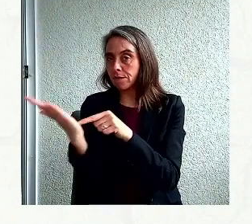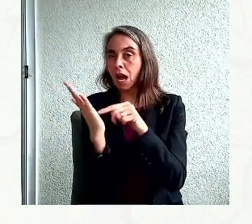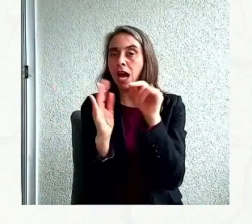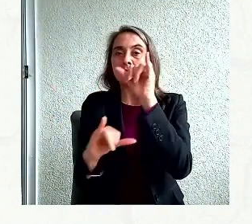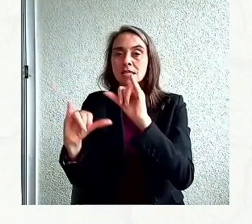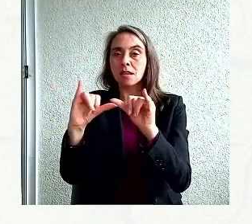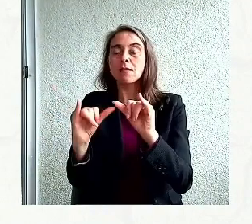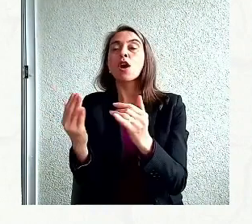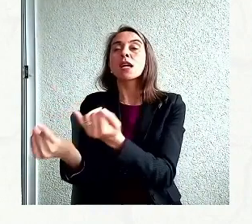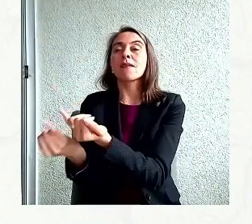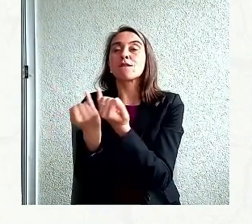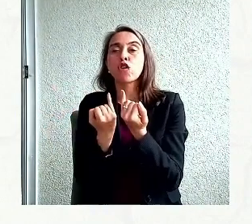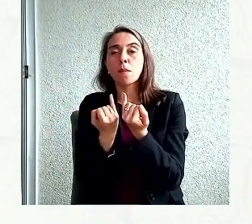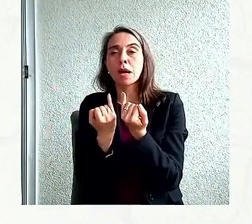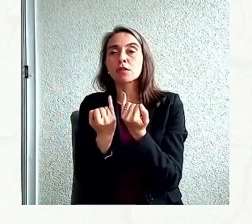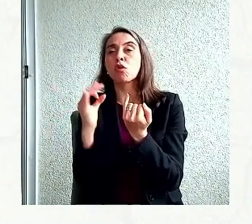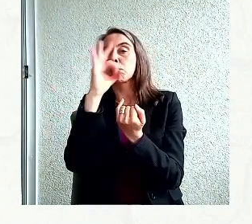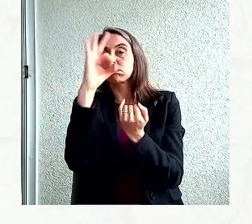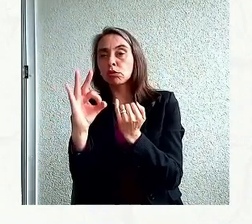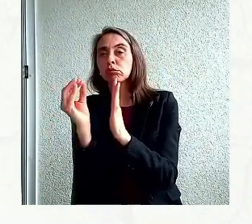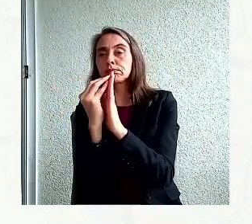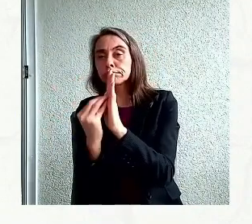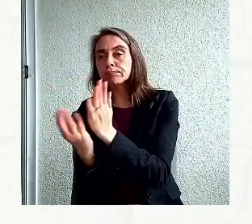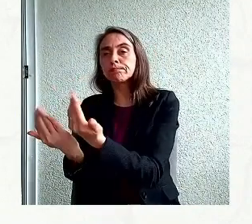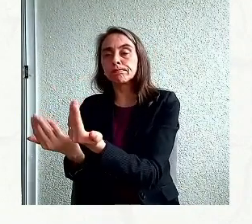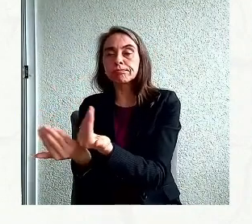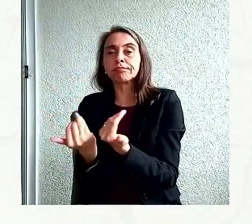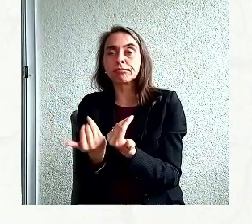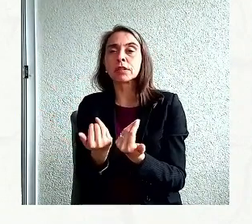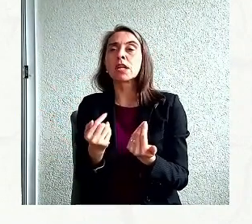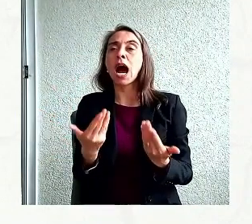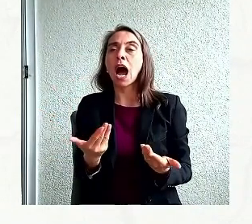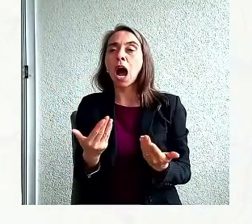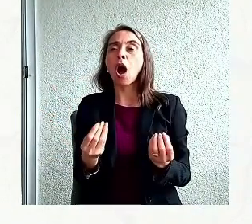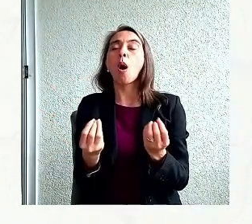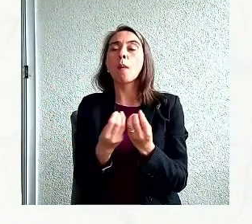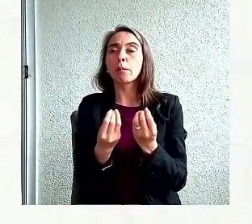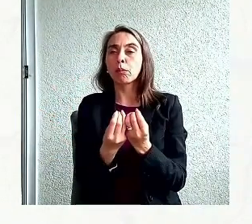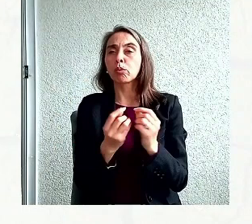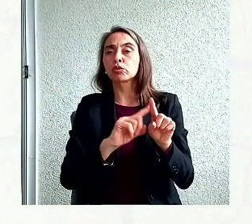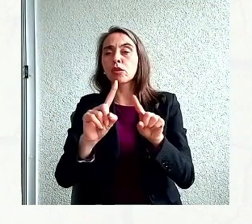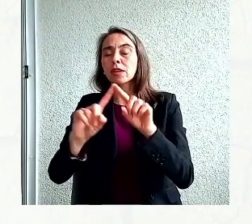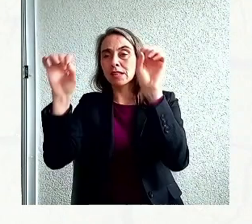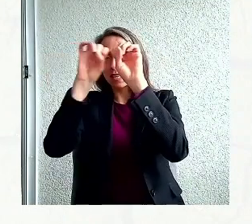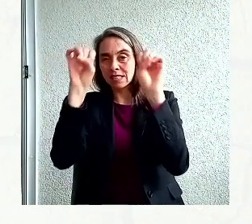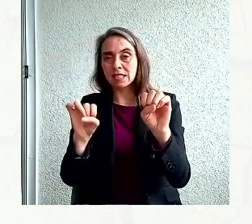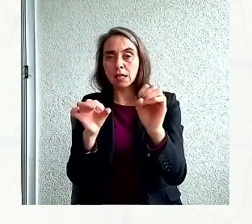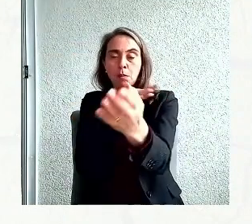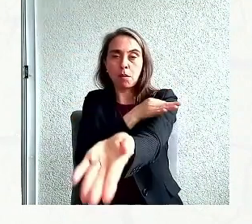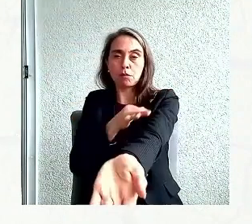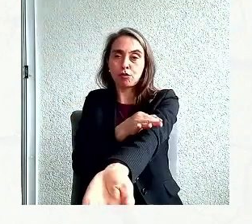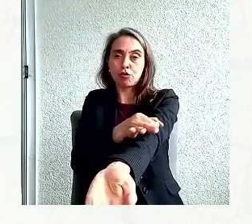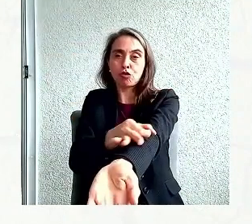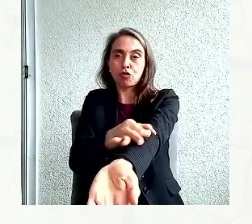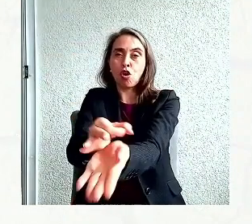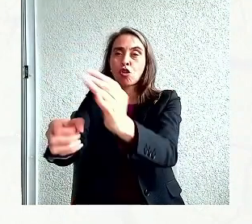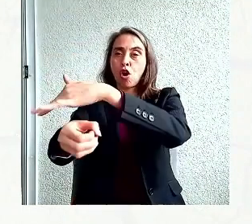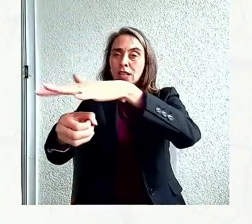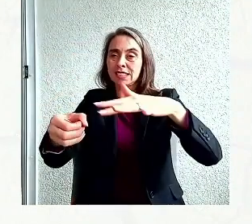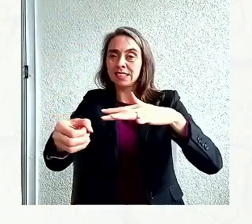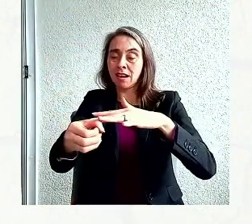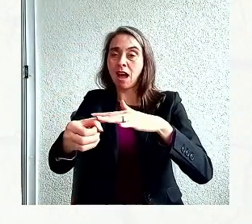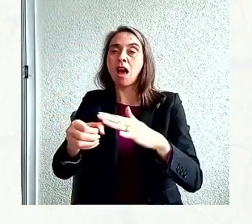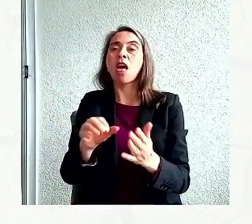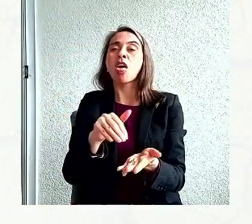sistemas a lo largo de Chile que tienen una debilidad, que muchos de ellos están, por ejemplo, siendo mantenidos